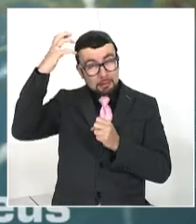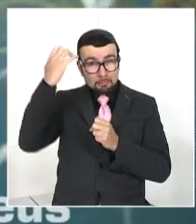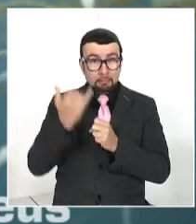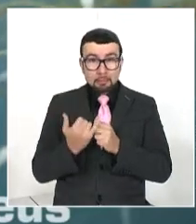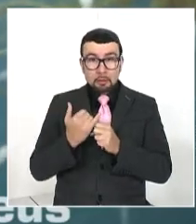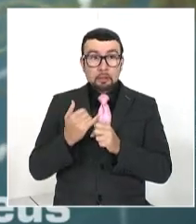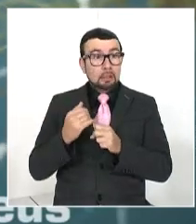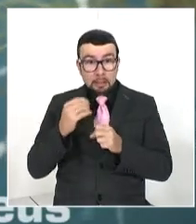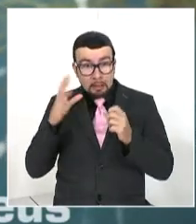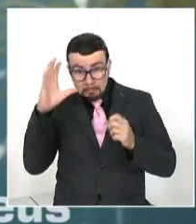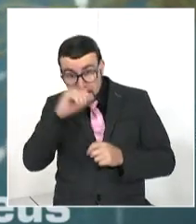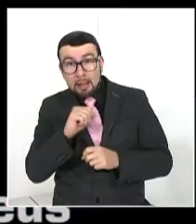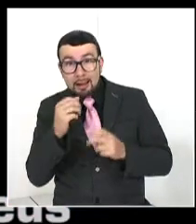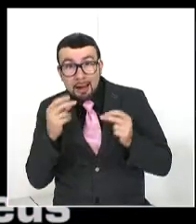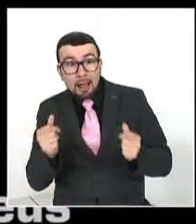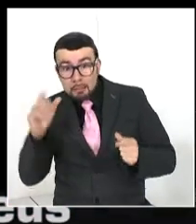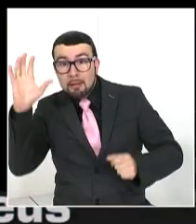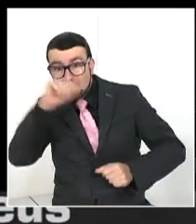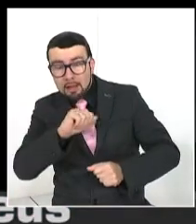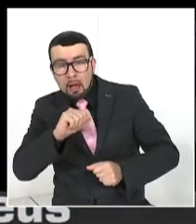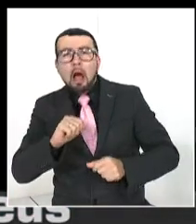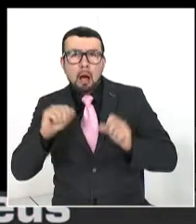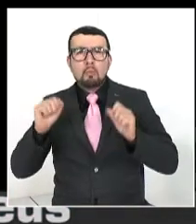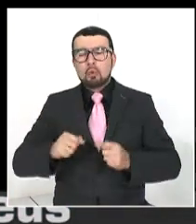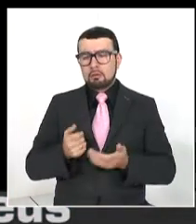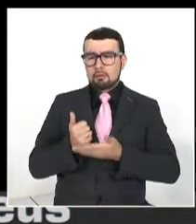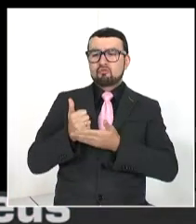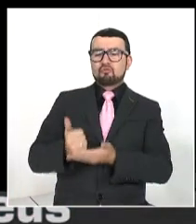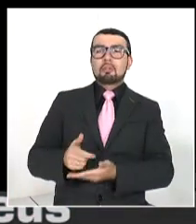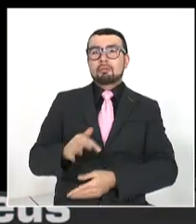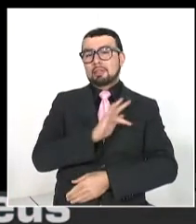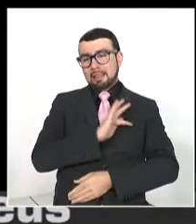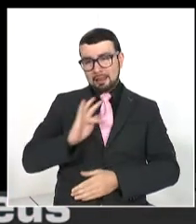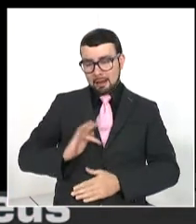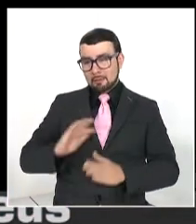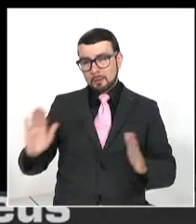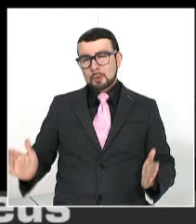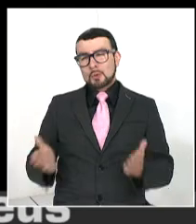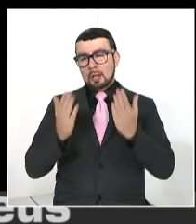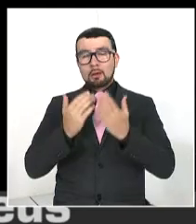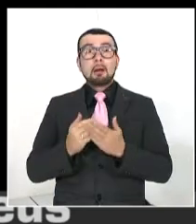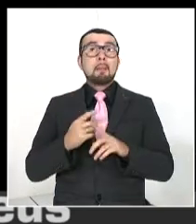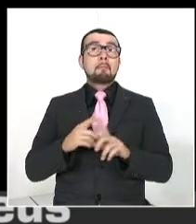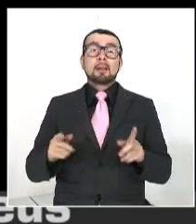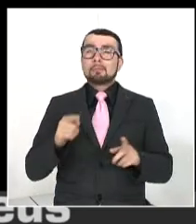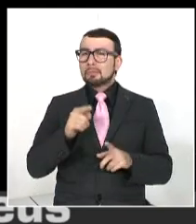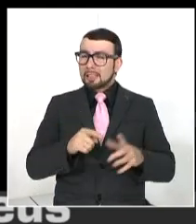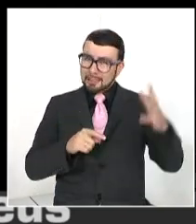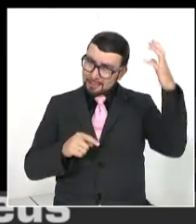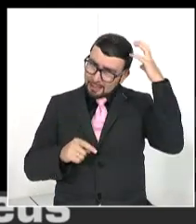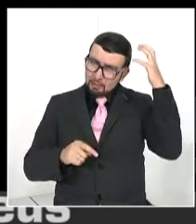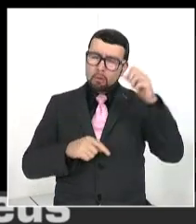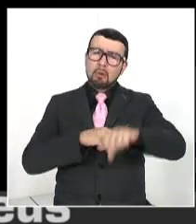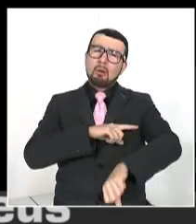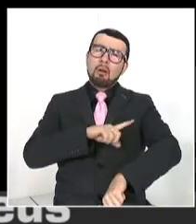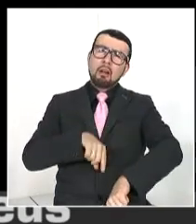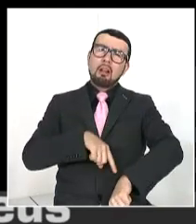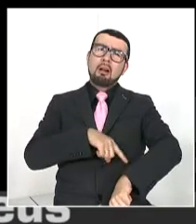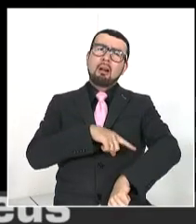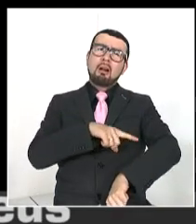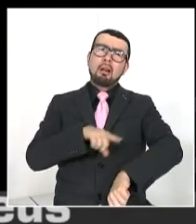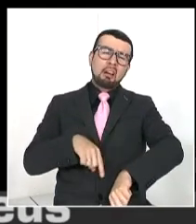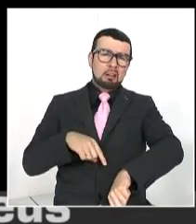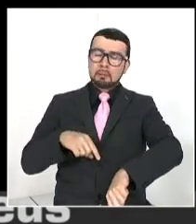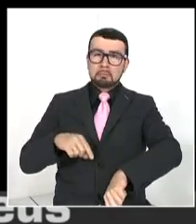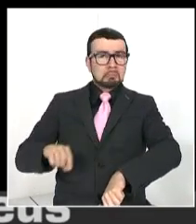detectados a tiempo, se pueden hacer terapias. El problema es que cuando ya el cerebro lleva mucho tiempo sin esa